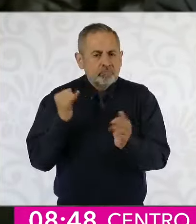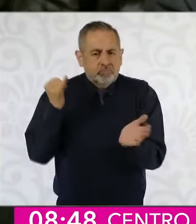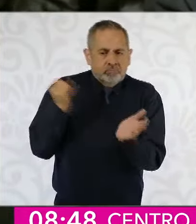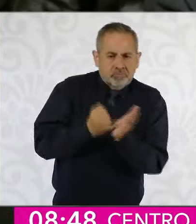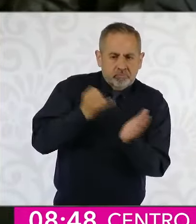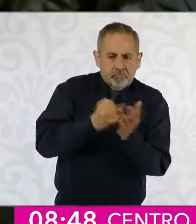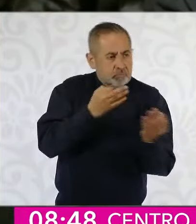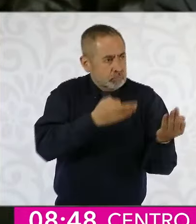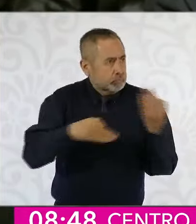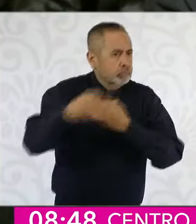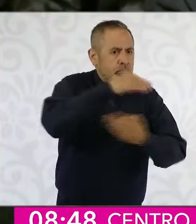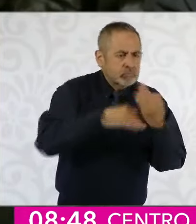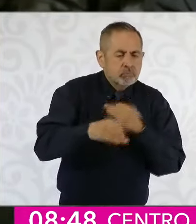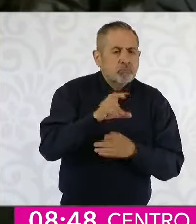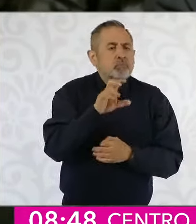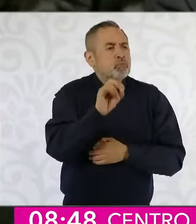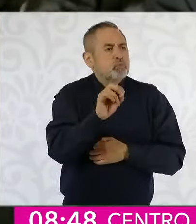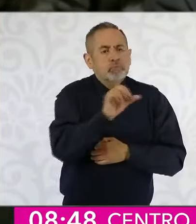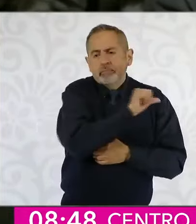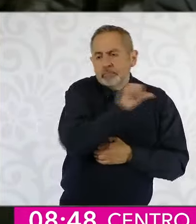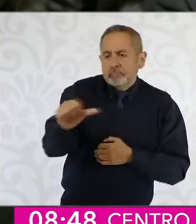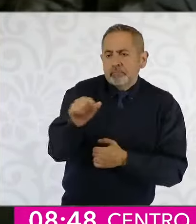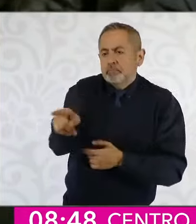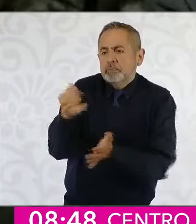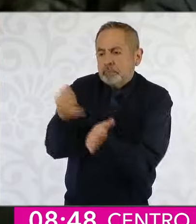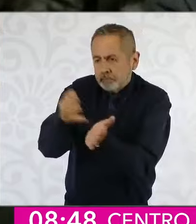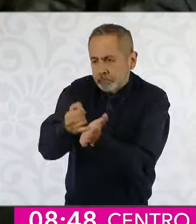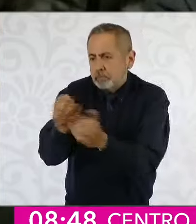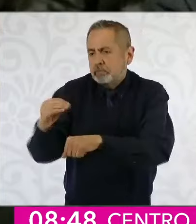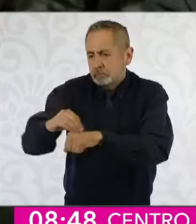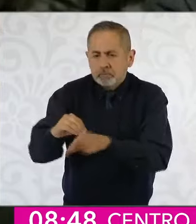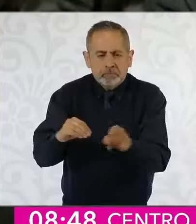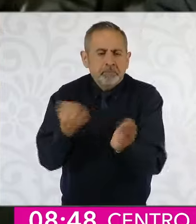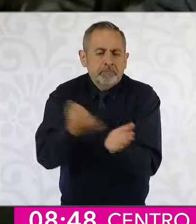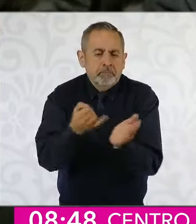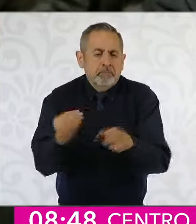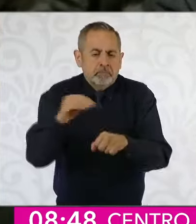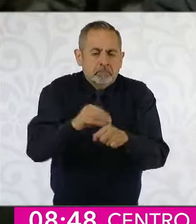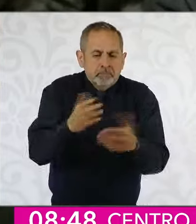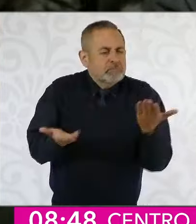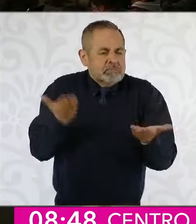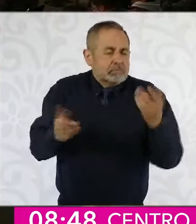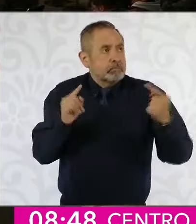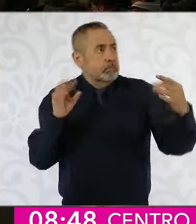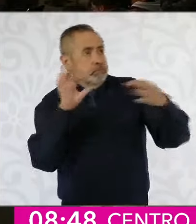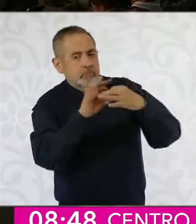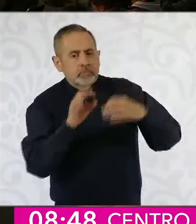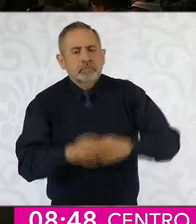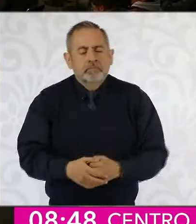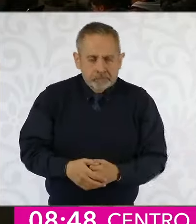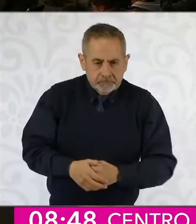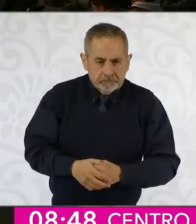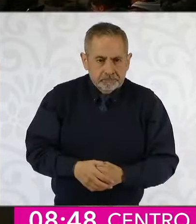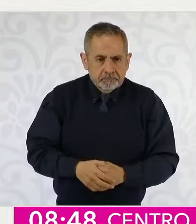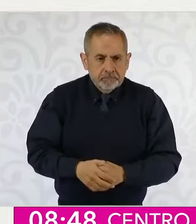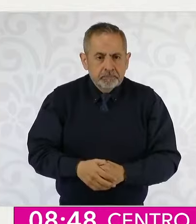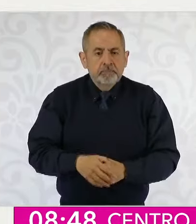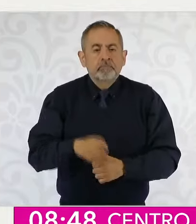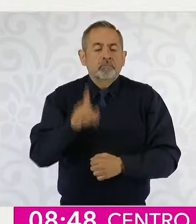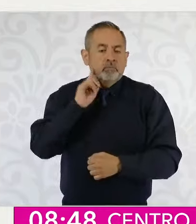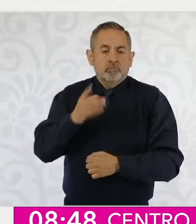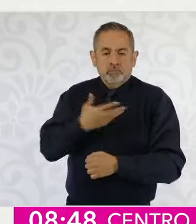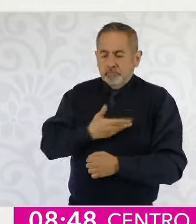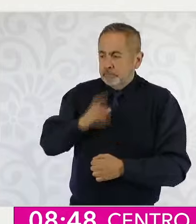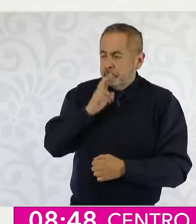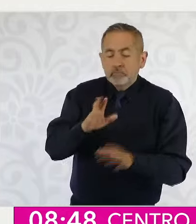si a algunos sectores en específico, si nos pudiera detallar. Si es necesario, lo está preparando la